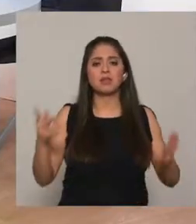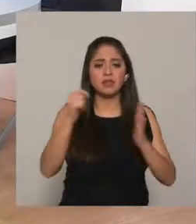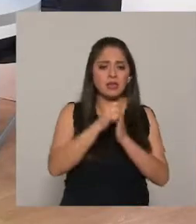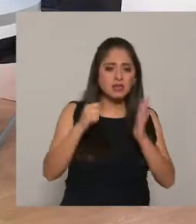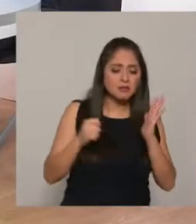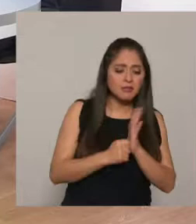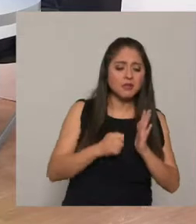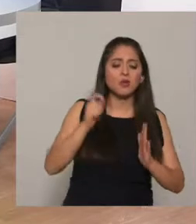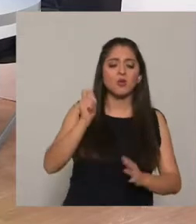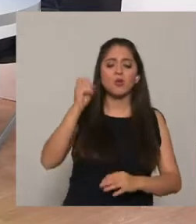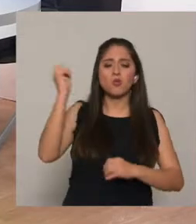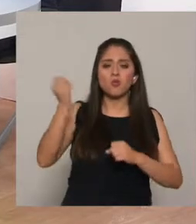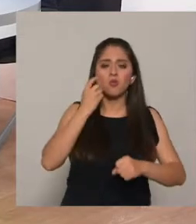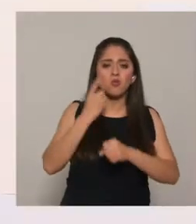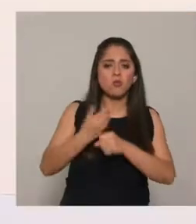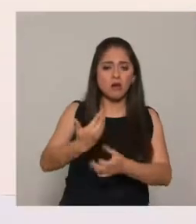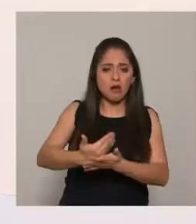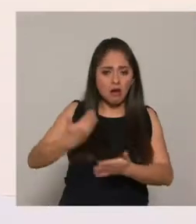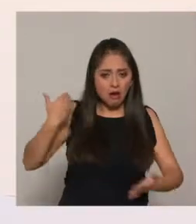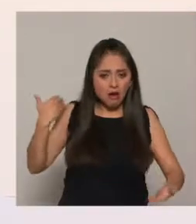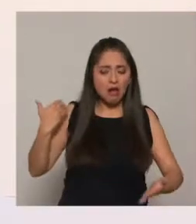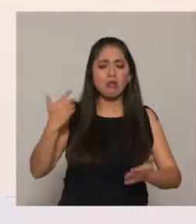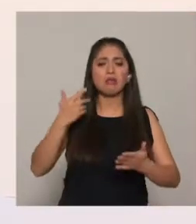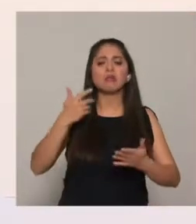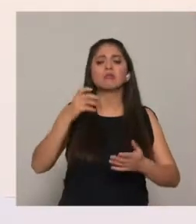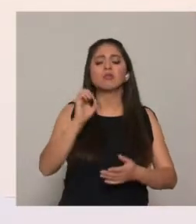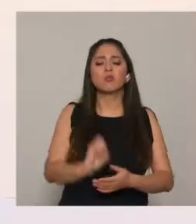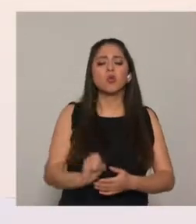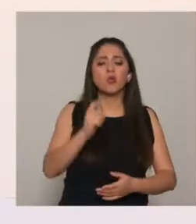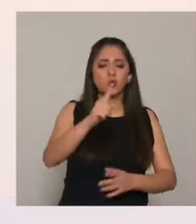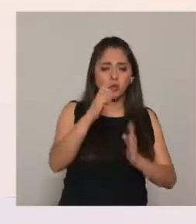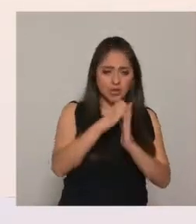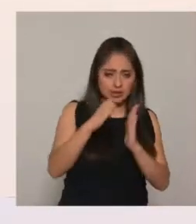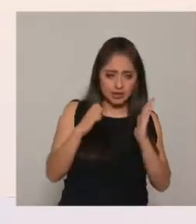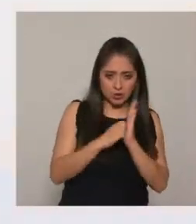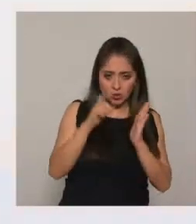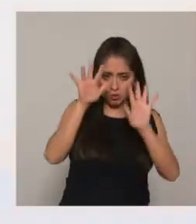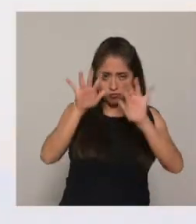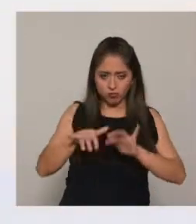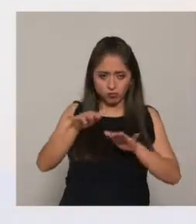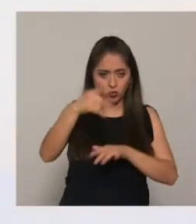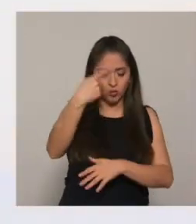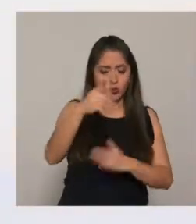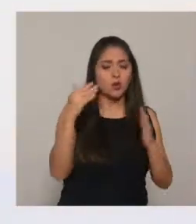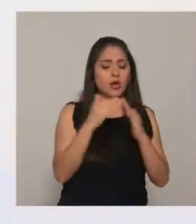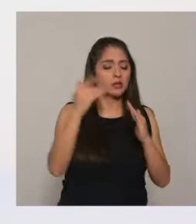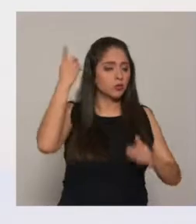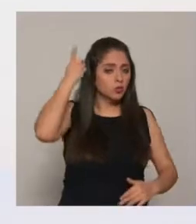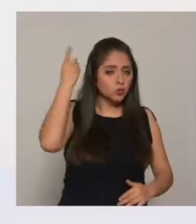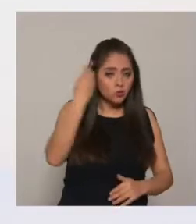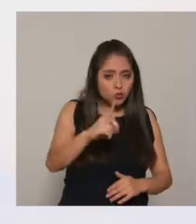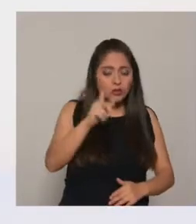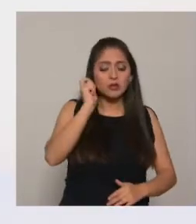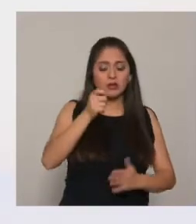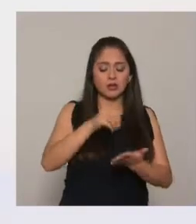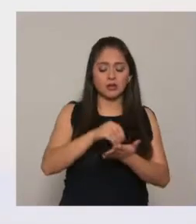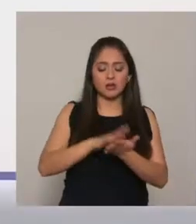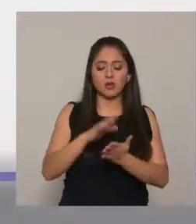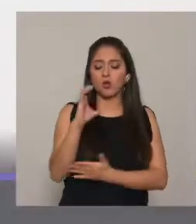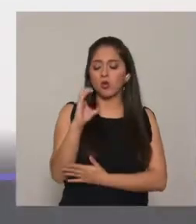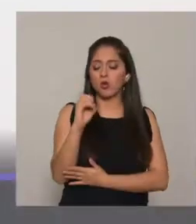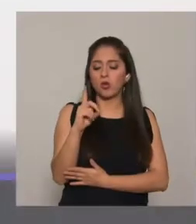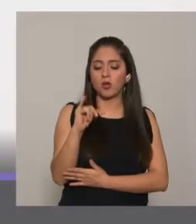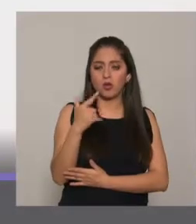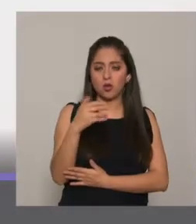de la voluntad anticipada, para la escriturización. Claro, la escritura de tu casa. El Código Civil establece que